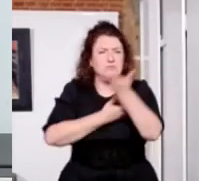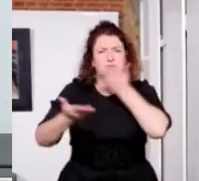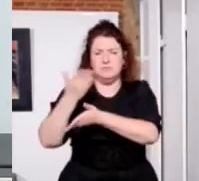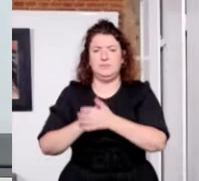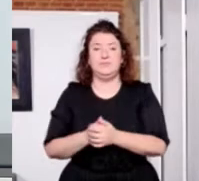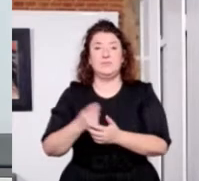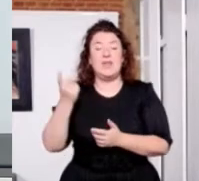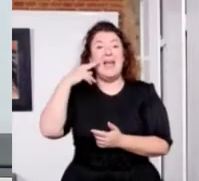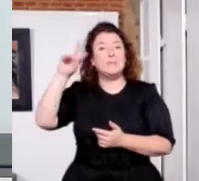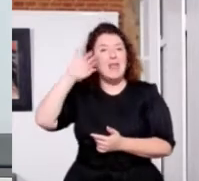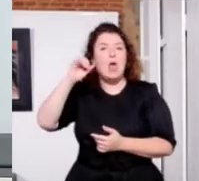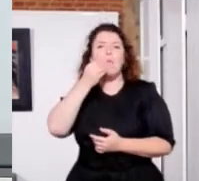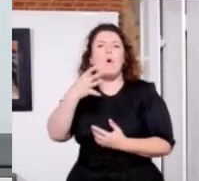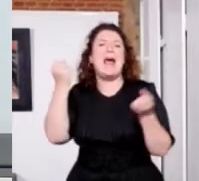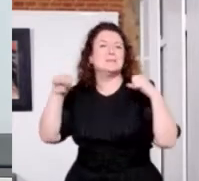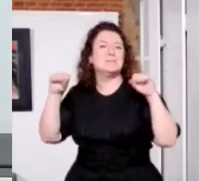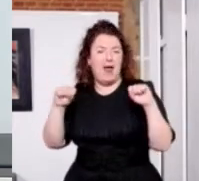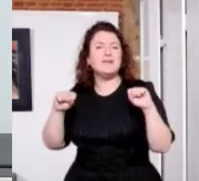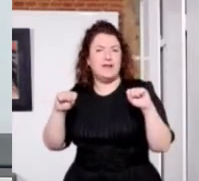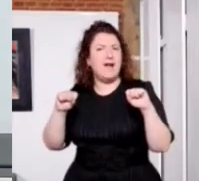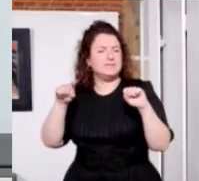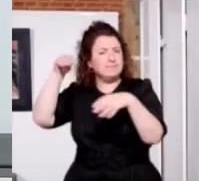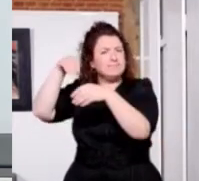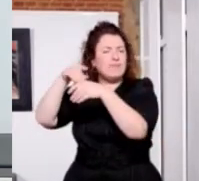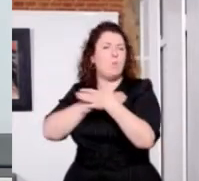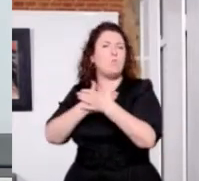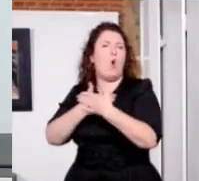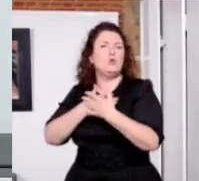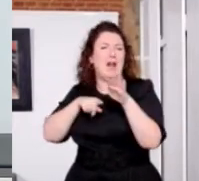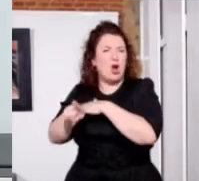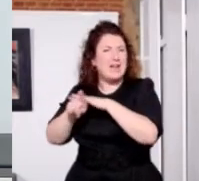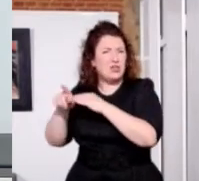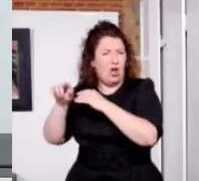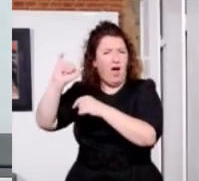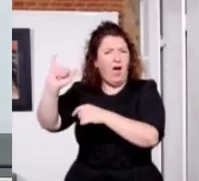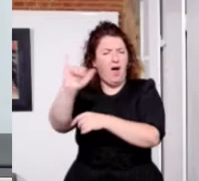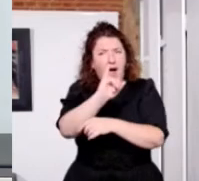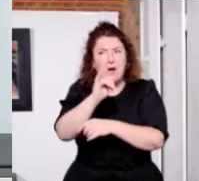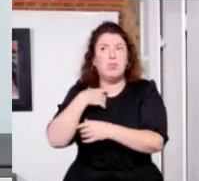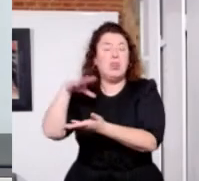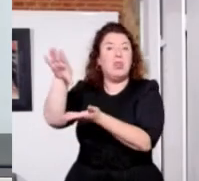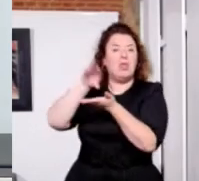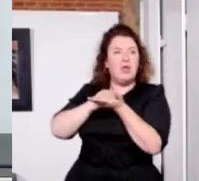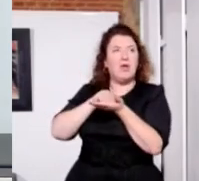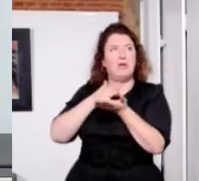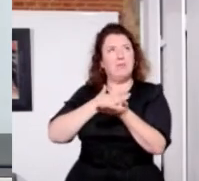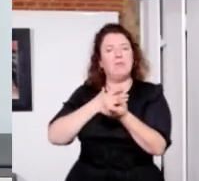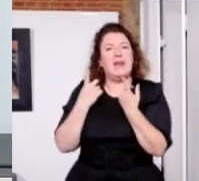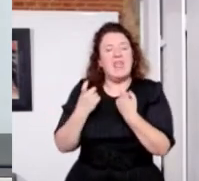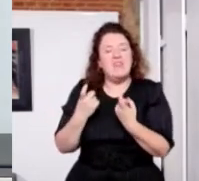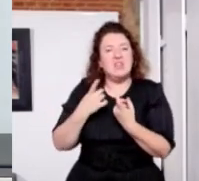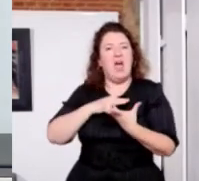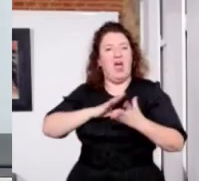experiencias y buenas prácticas de voluntariado que han servido en un momento o en un sitio y que pueden inspirar a otras organizaciones o